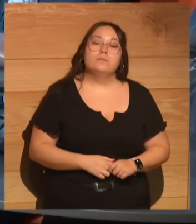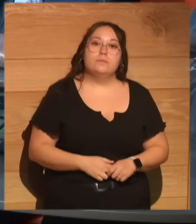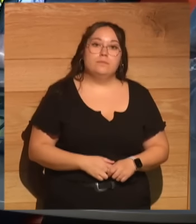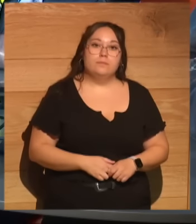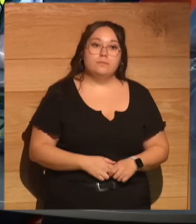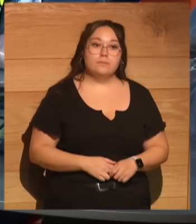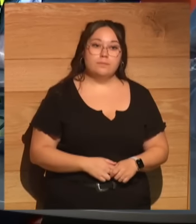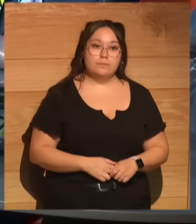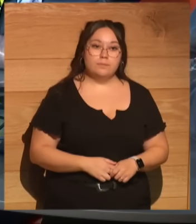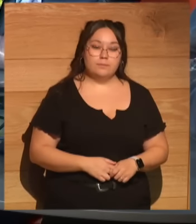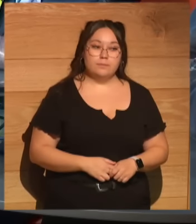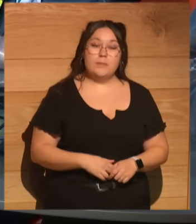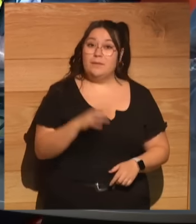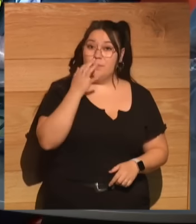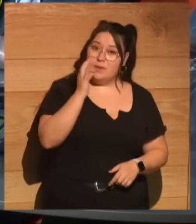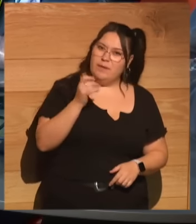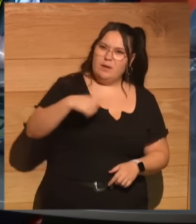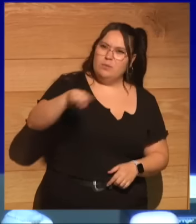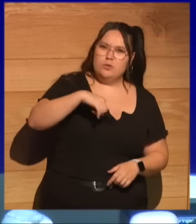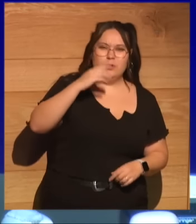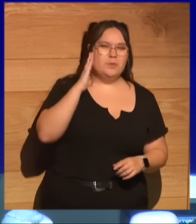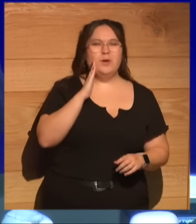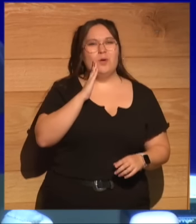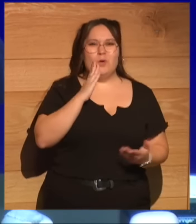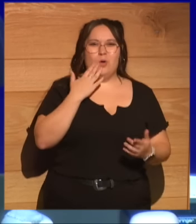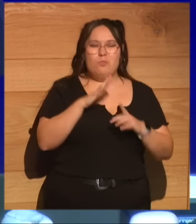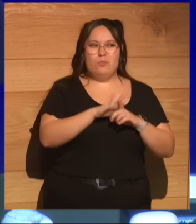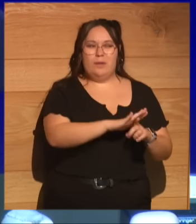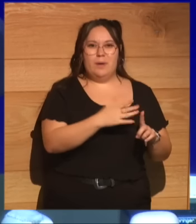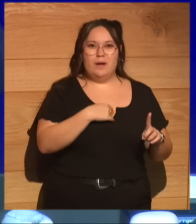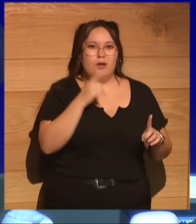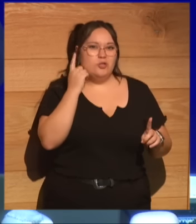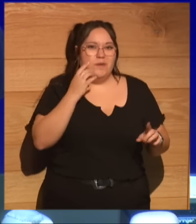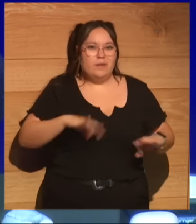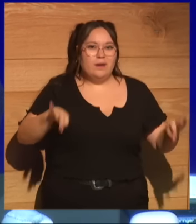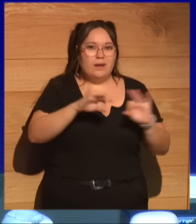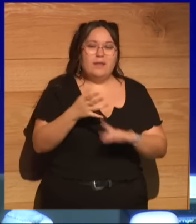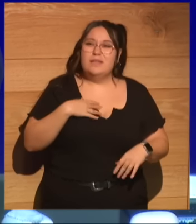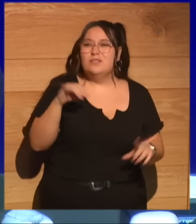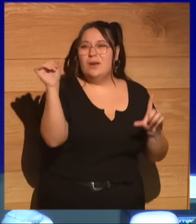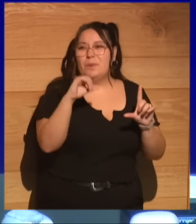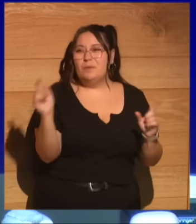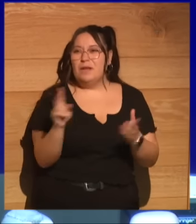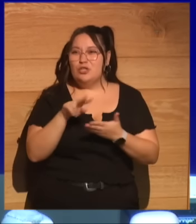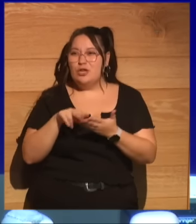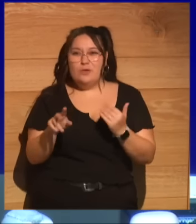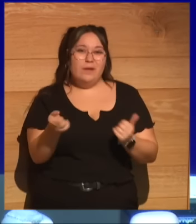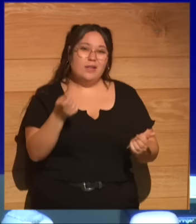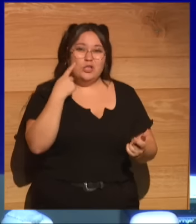No, que existe. De verdad, es que vivís al margen. Es que estáis siempre ahí con las novelitas y las peliculitas y no estáis en el mundo